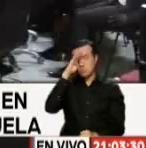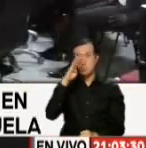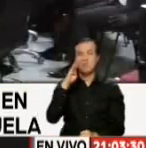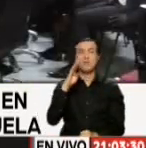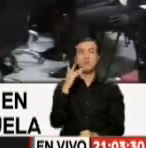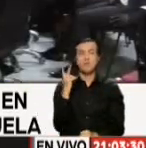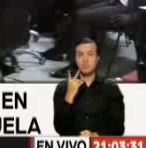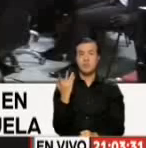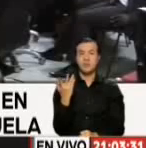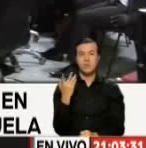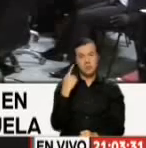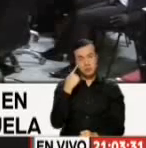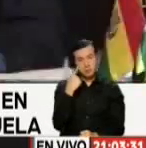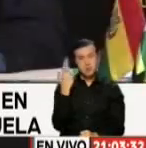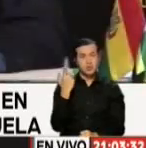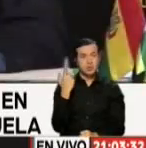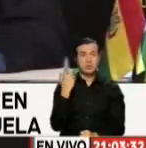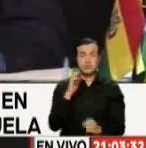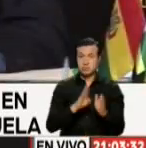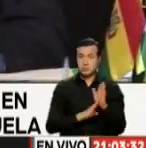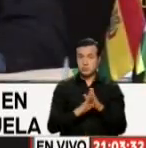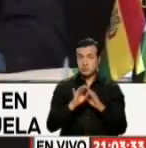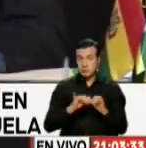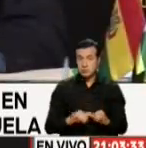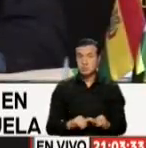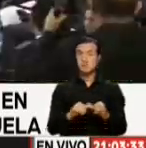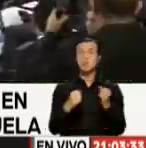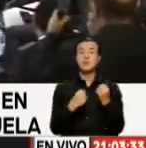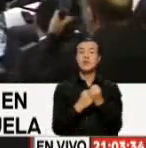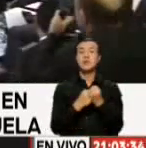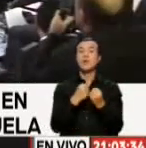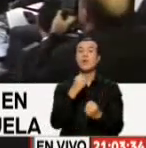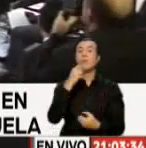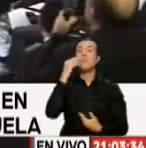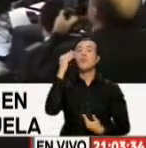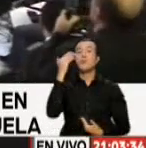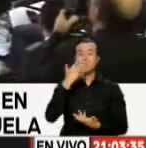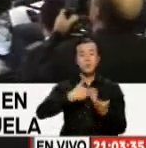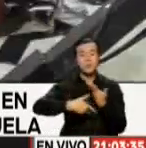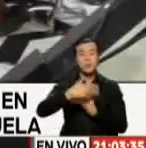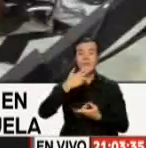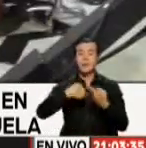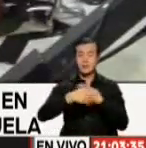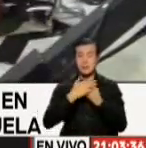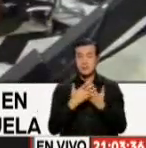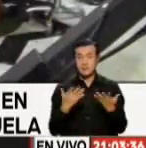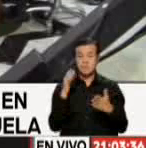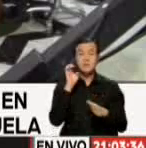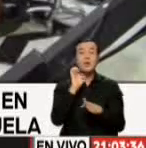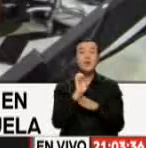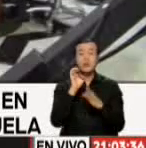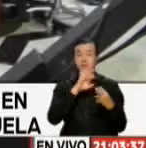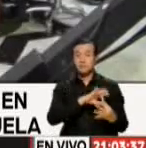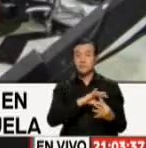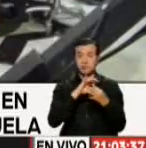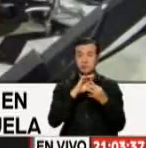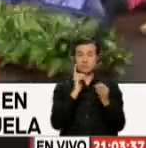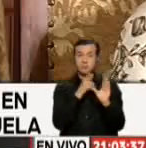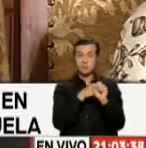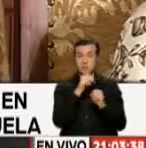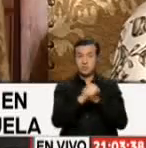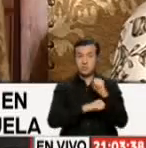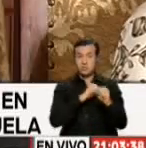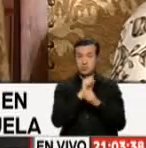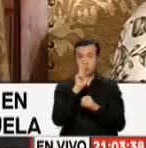Cuba, como una alternativa de crecimiento, fortalecimiento político e intercambio comercial. Ecuador se unió en el año